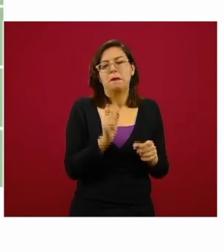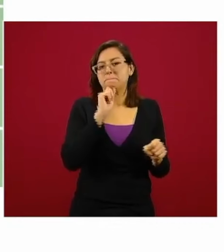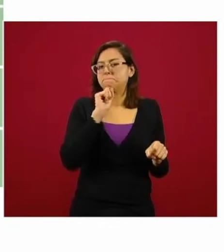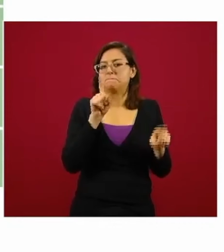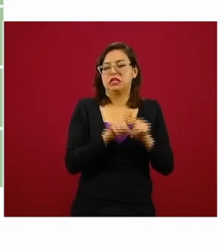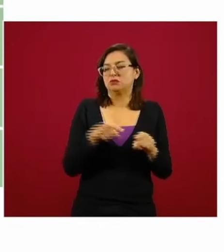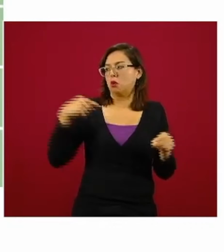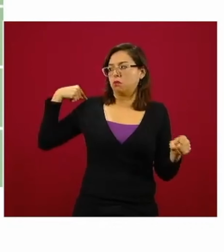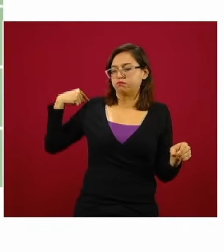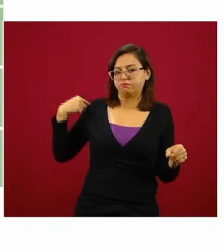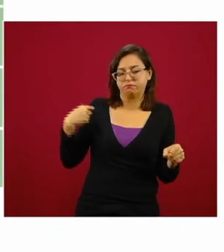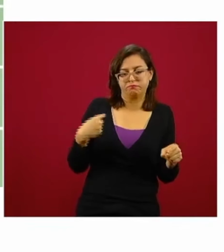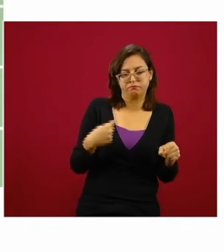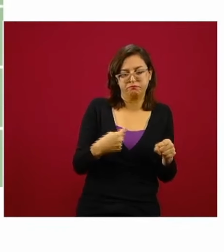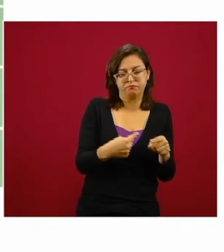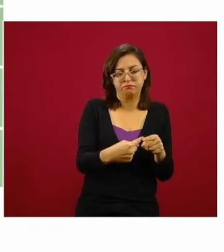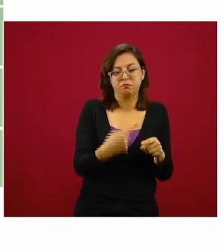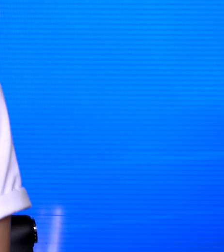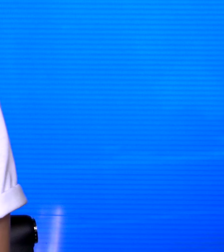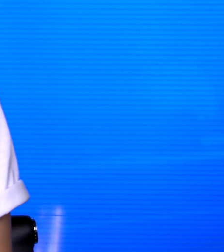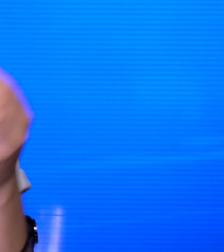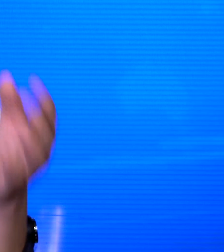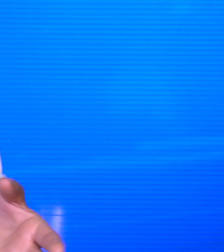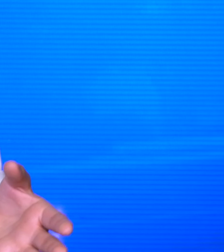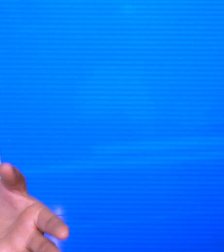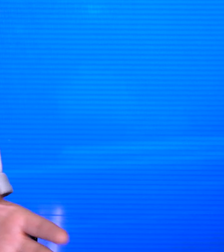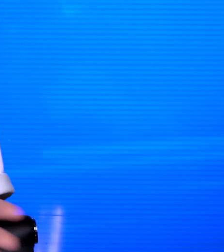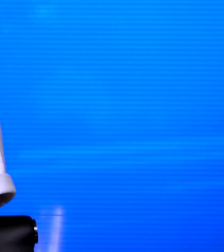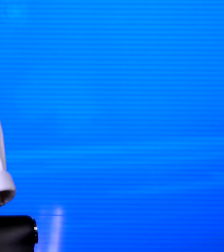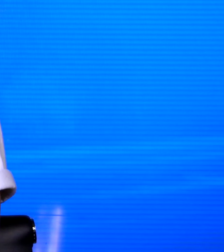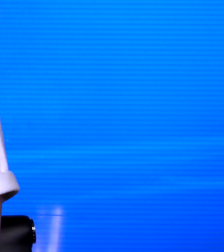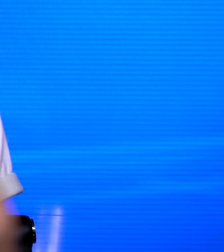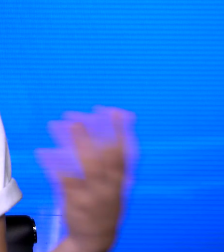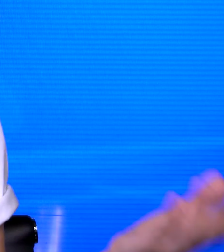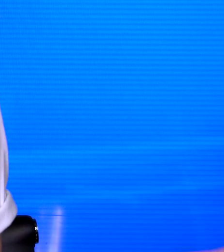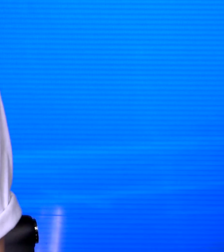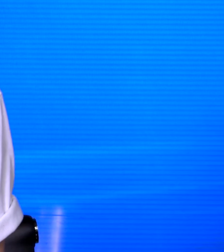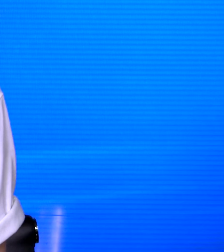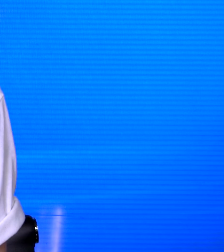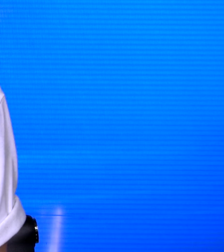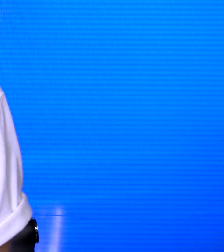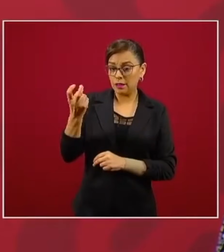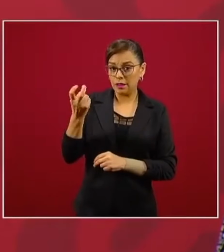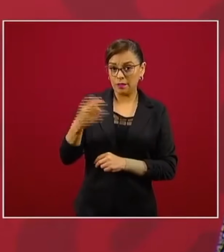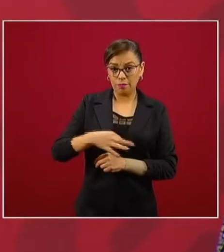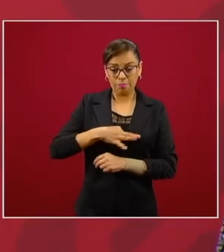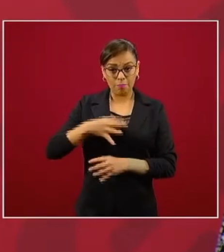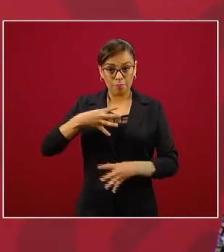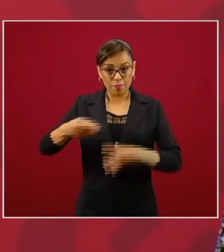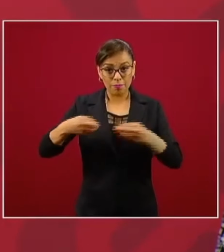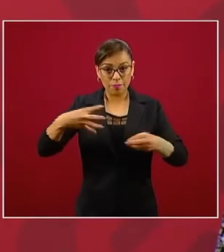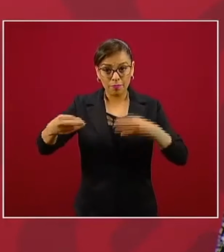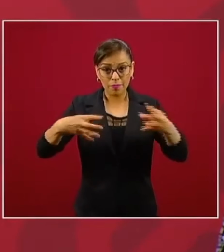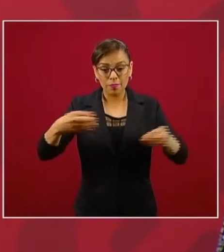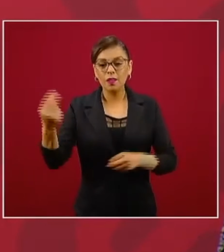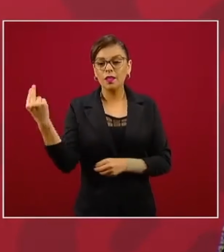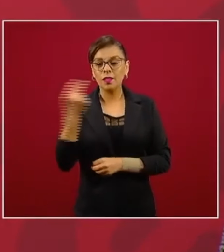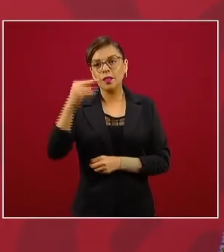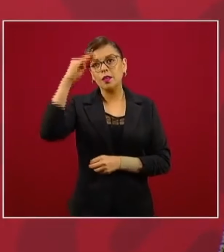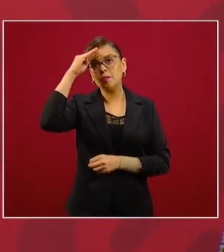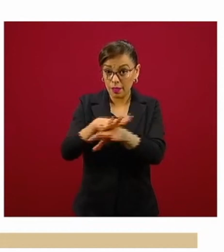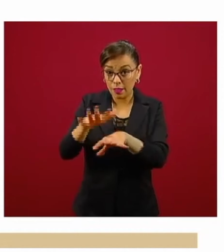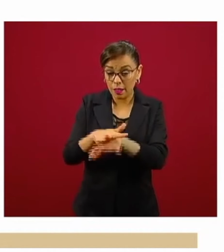las indicaciones que ya anteriormente se habían dado, pero cada quien regresando a sus actividades normales. La tercera contemplará un